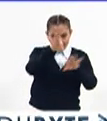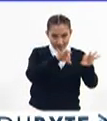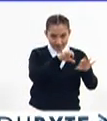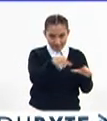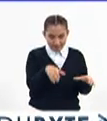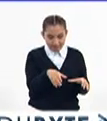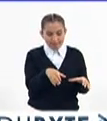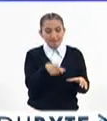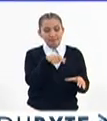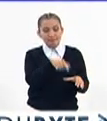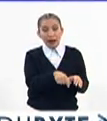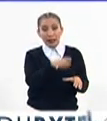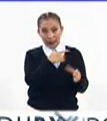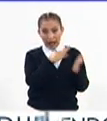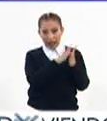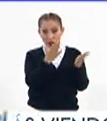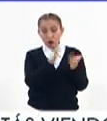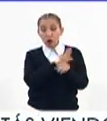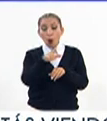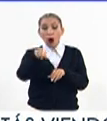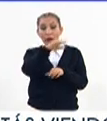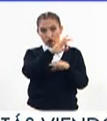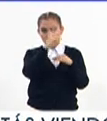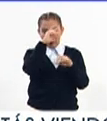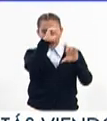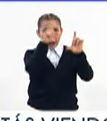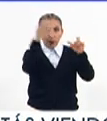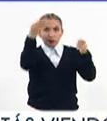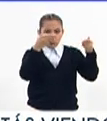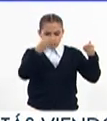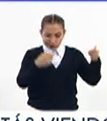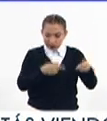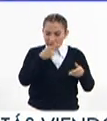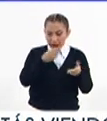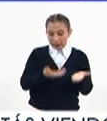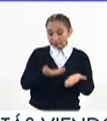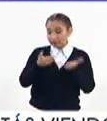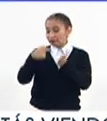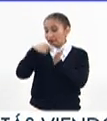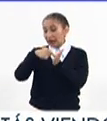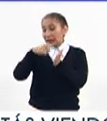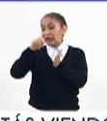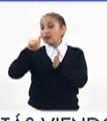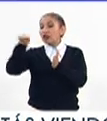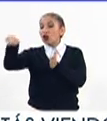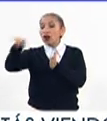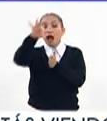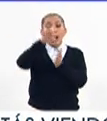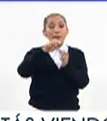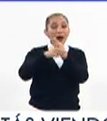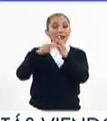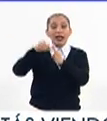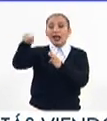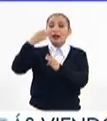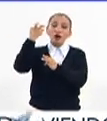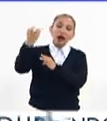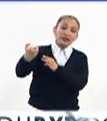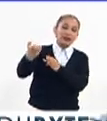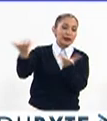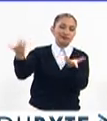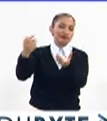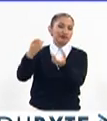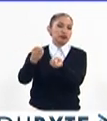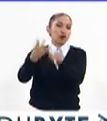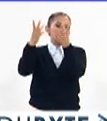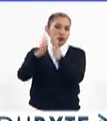Educación Pública de los libros en toda la República y que nos dicen de tal editorial, de tal materia queremos